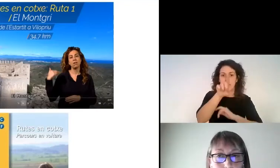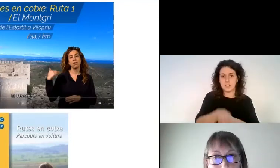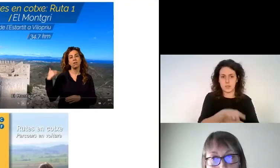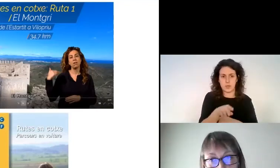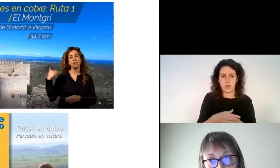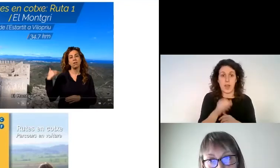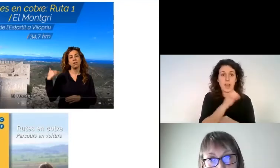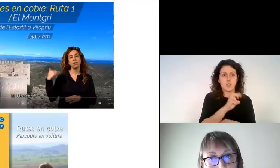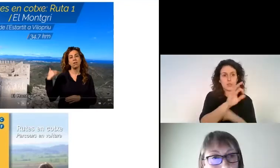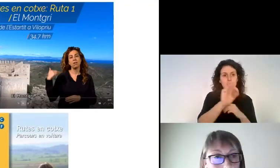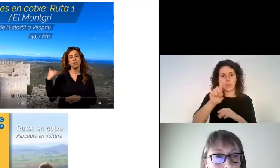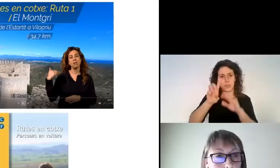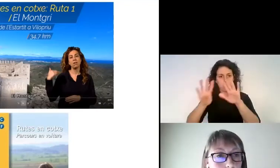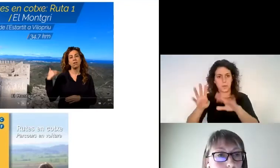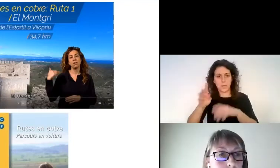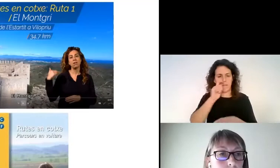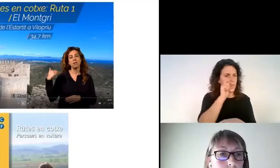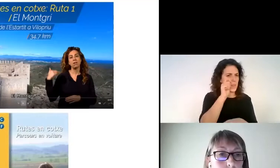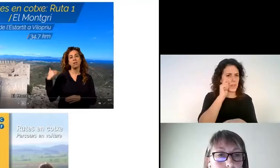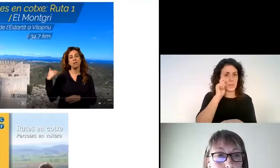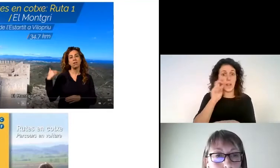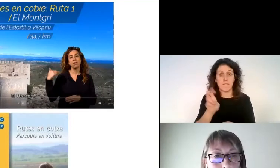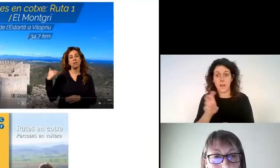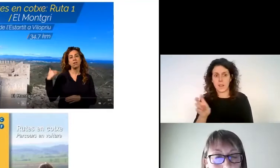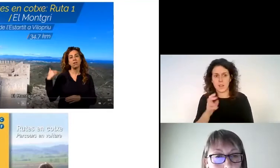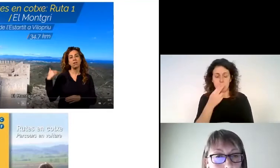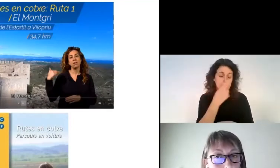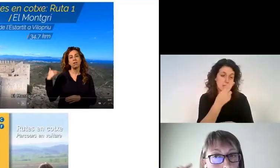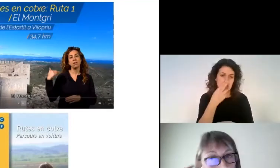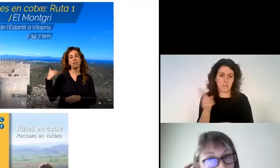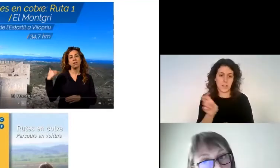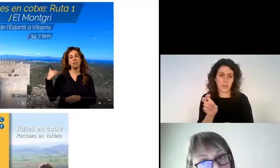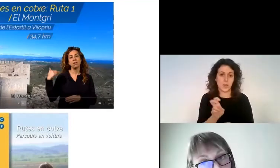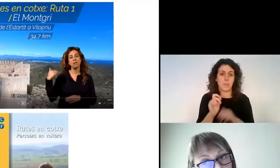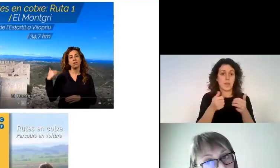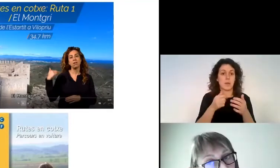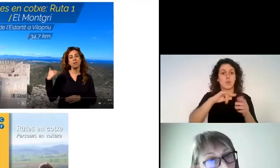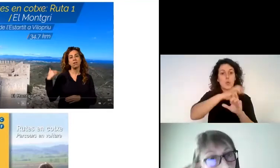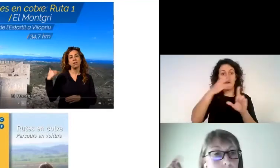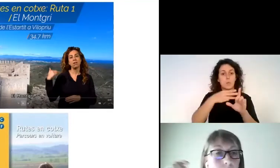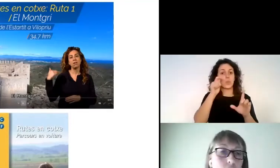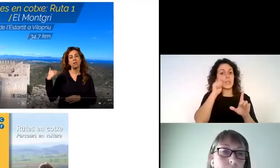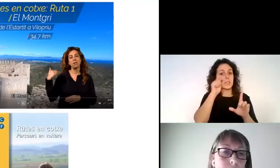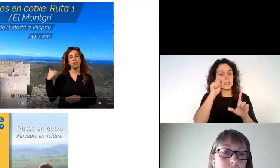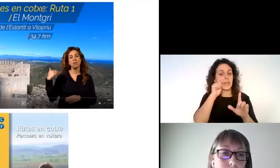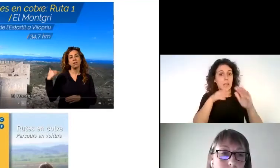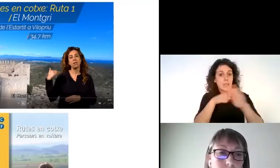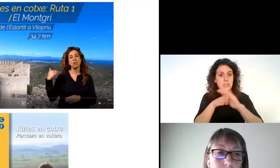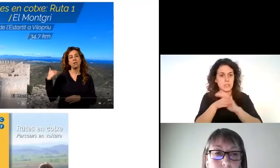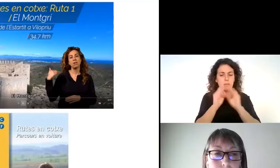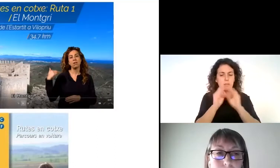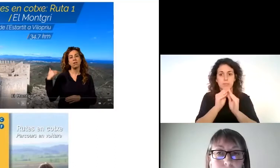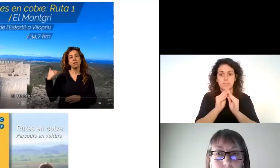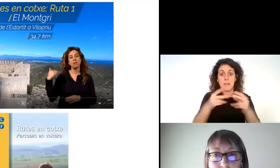2019 hicimos visitas, más visitas de validación. Empezamos con la creación de la nueva web turística, que aún no la tenemos acabada. La que tenéis